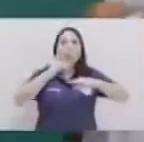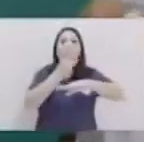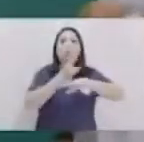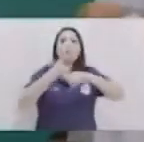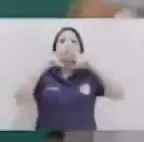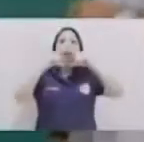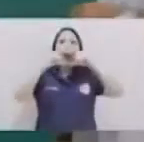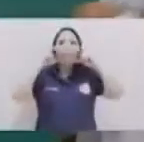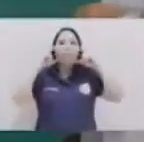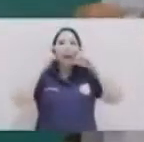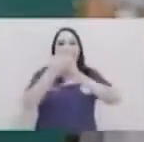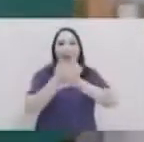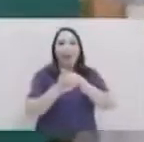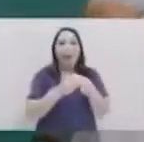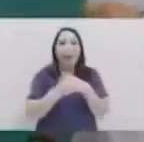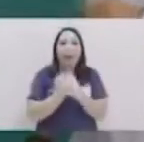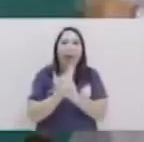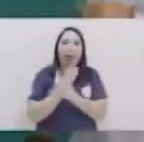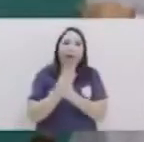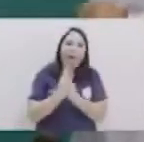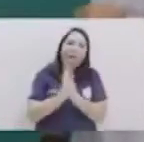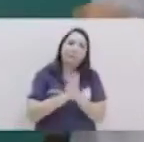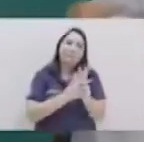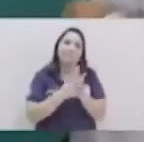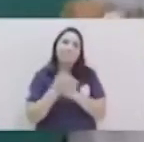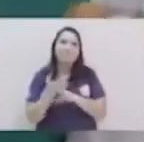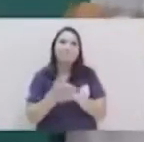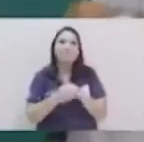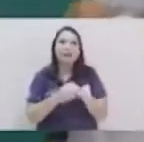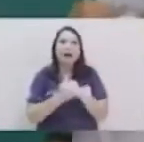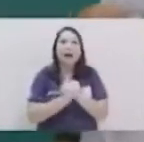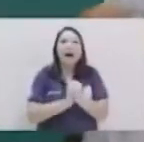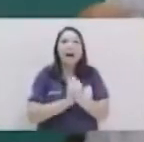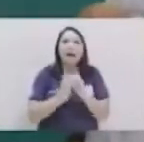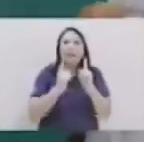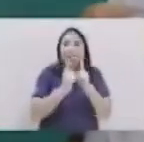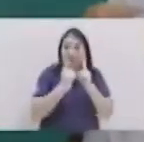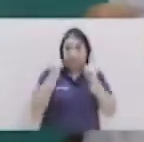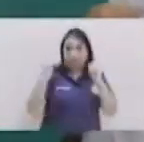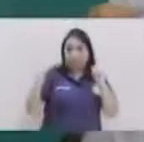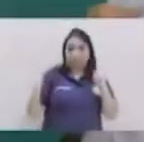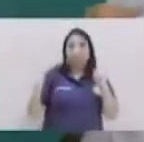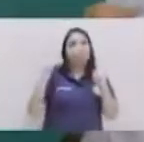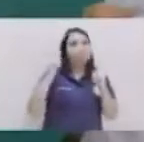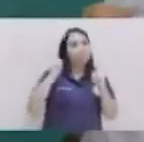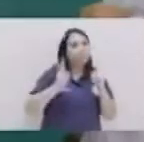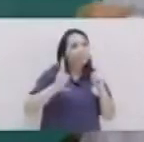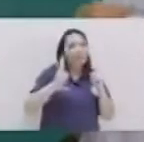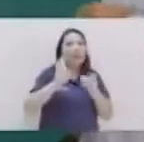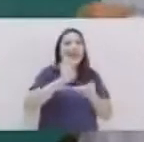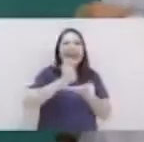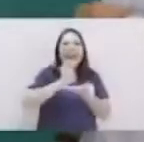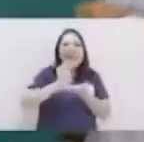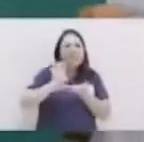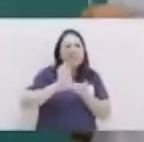mascarilla, lavarnos constantemente las manos, respetar el distanciamiento social, evitar salir lo más